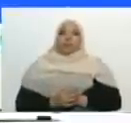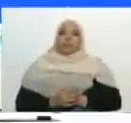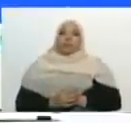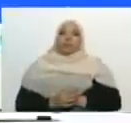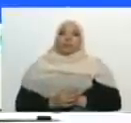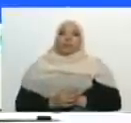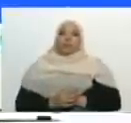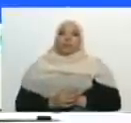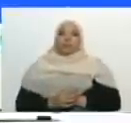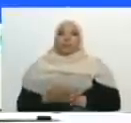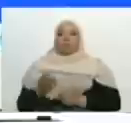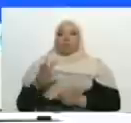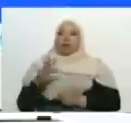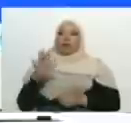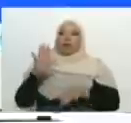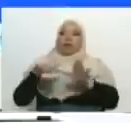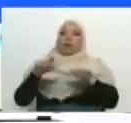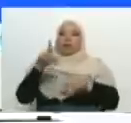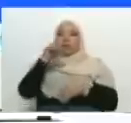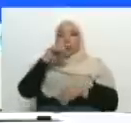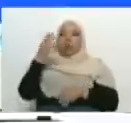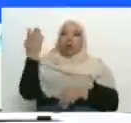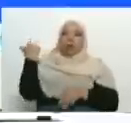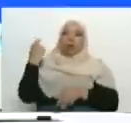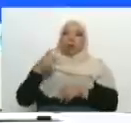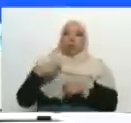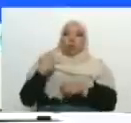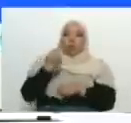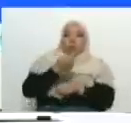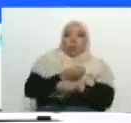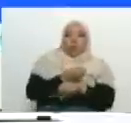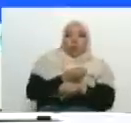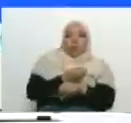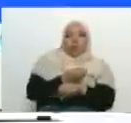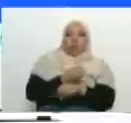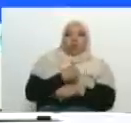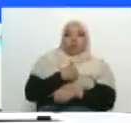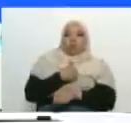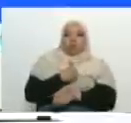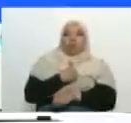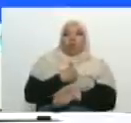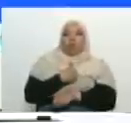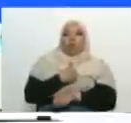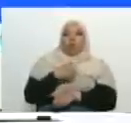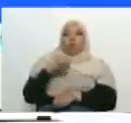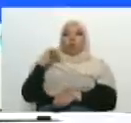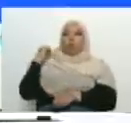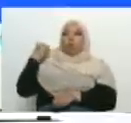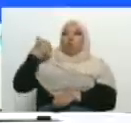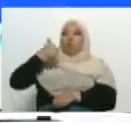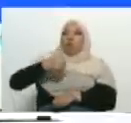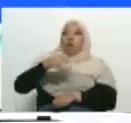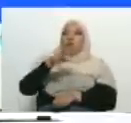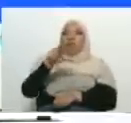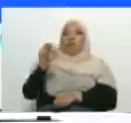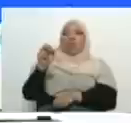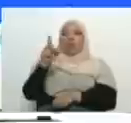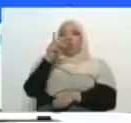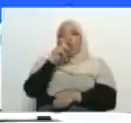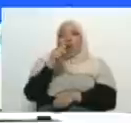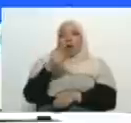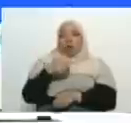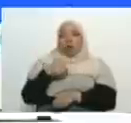Hace 15 días cumplí 30 años de graduada. Nunca había visto algo así. Ni en la historia del derecho de Venezuela ni en el